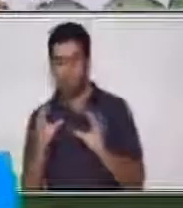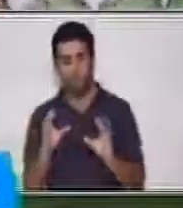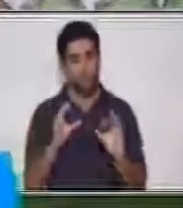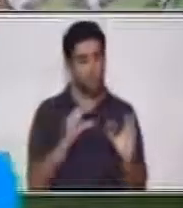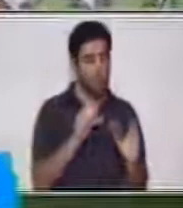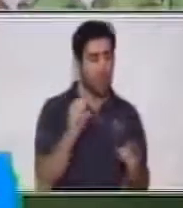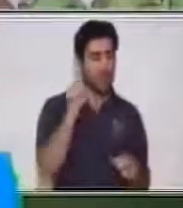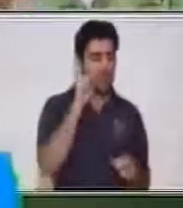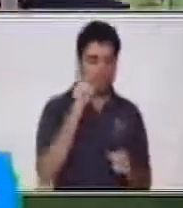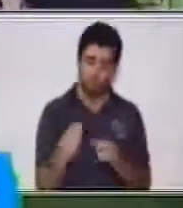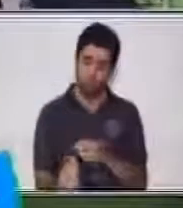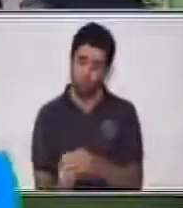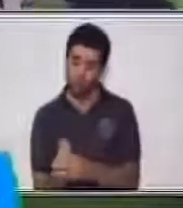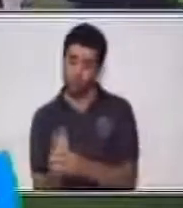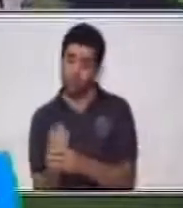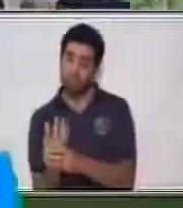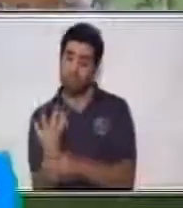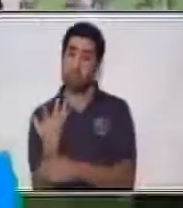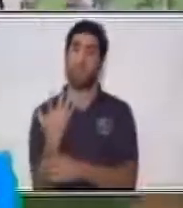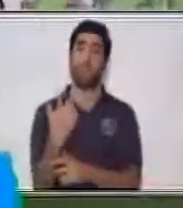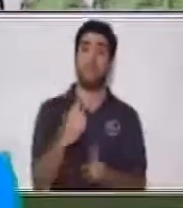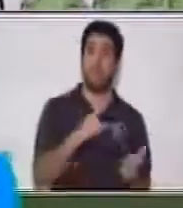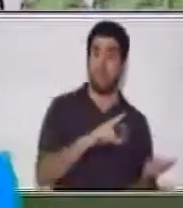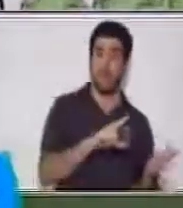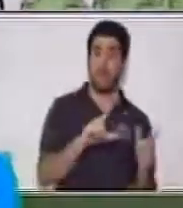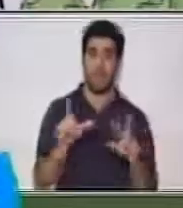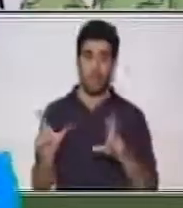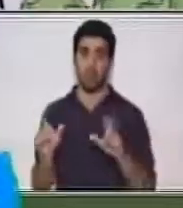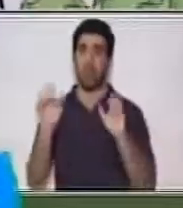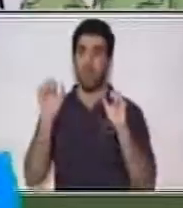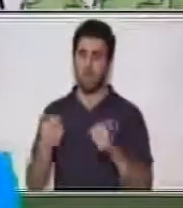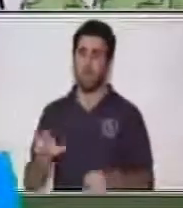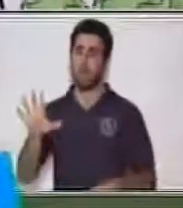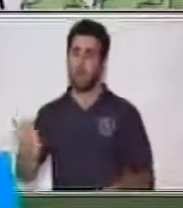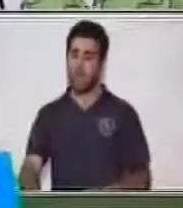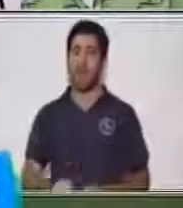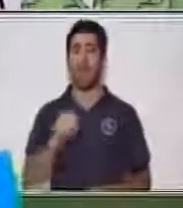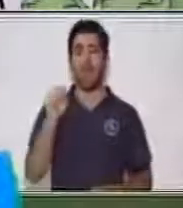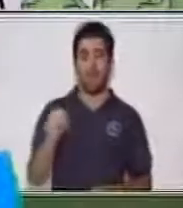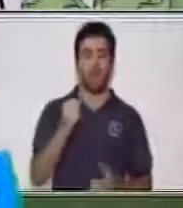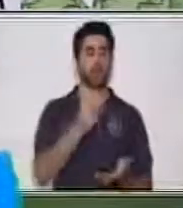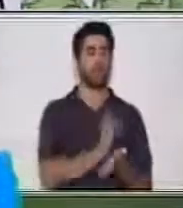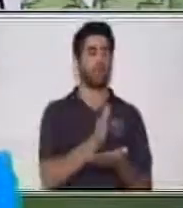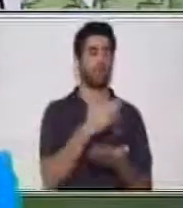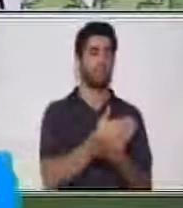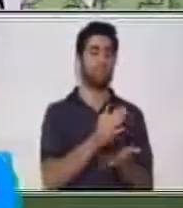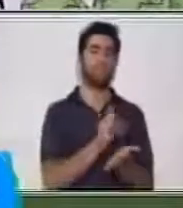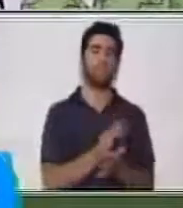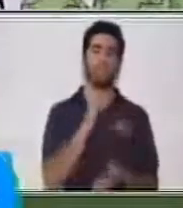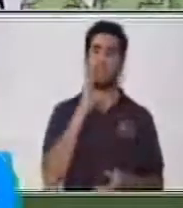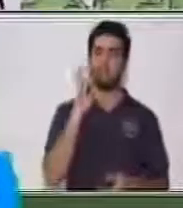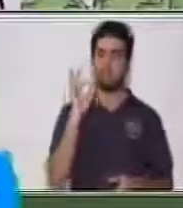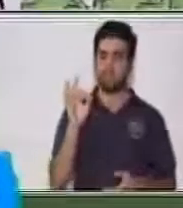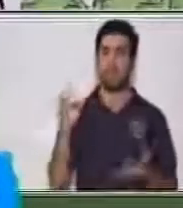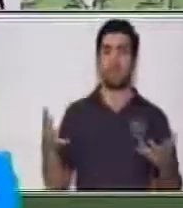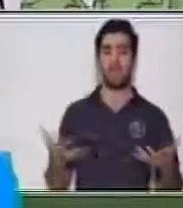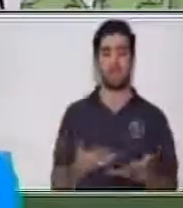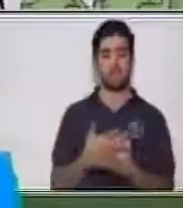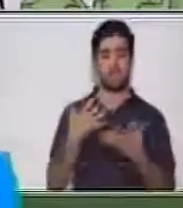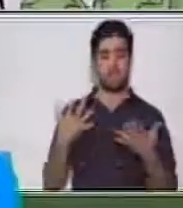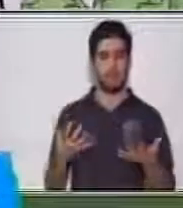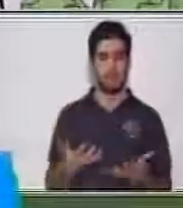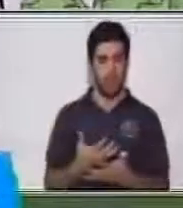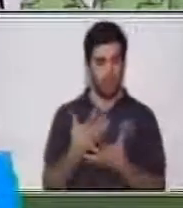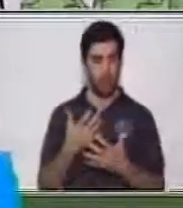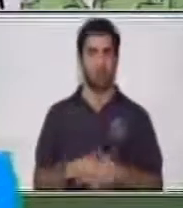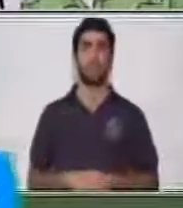zanahorias para que cuando estuvieran listas, Connie pudiera preparar una deliciosa ensalada.